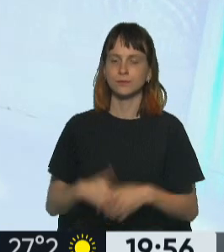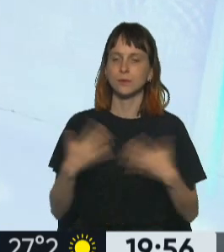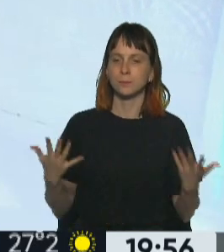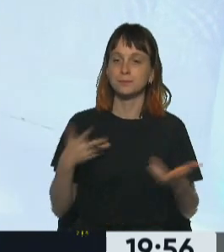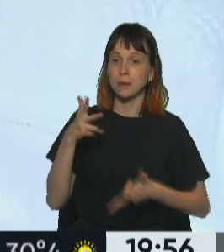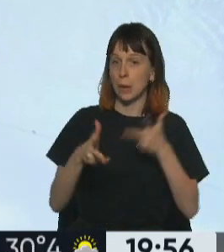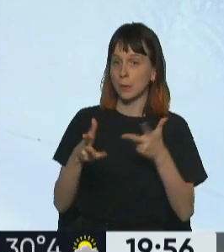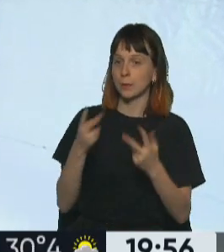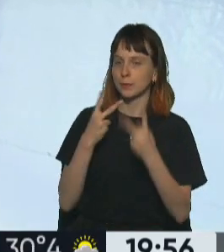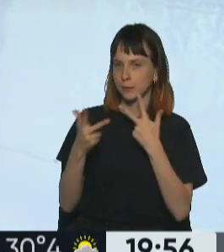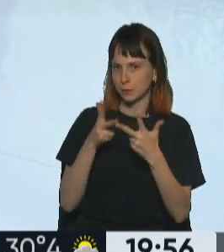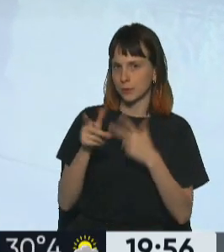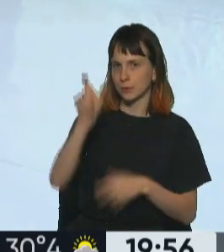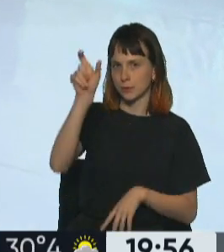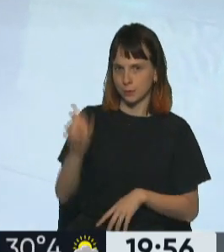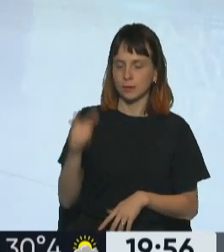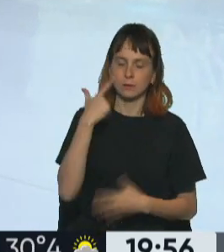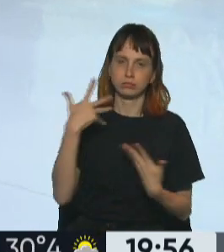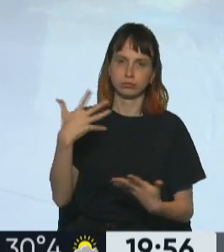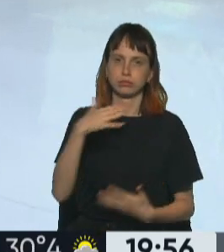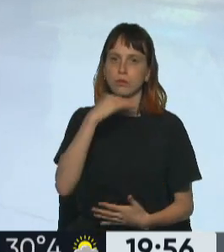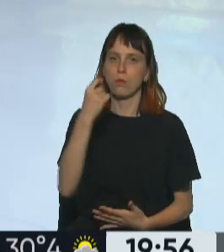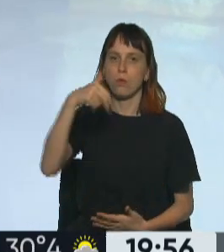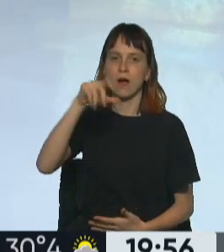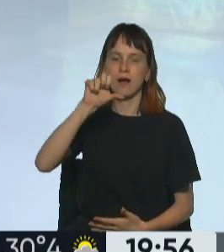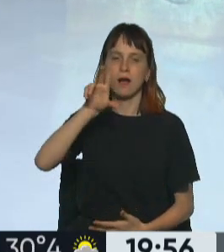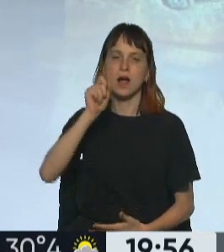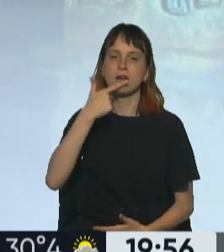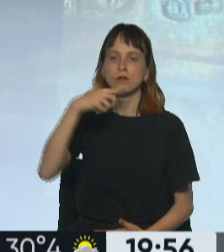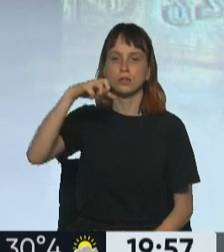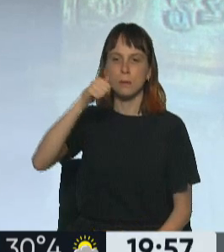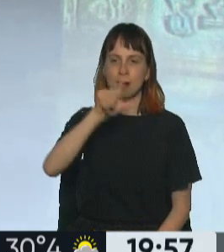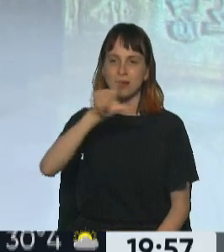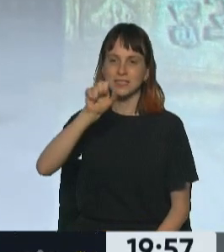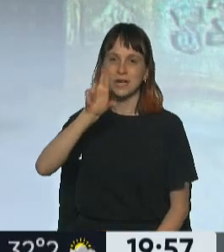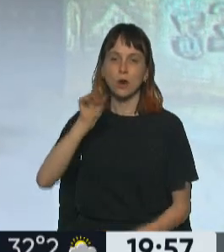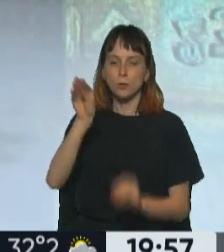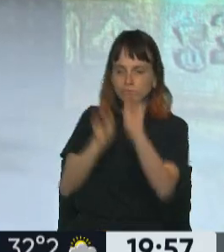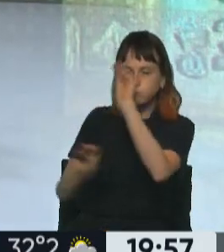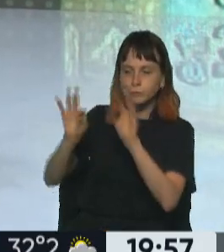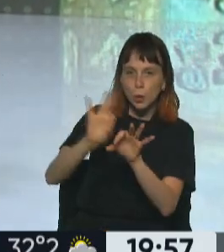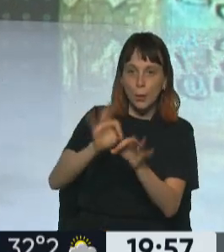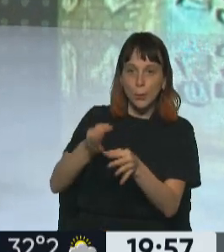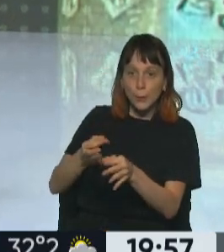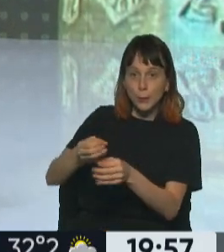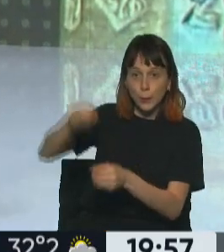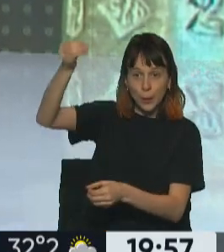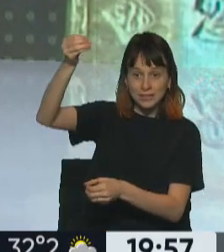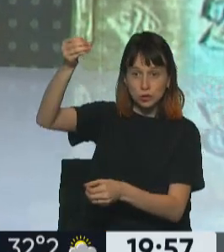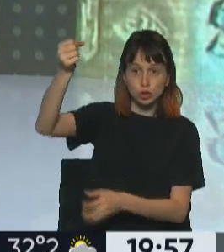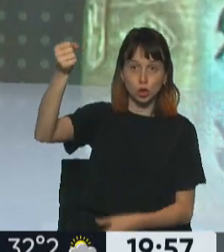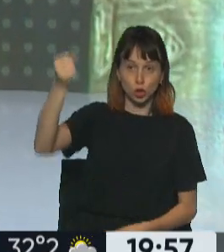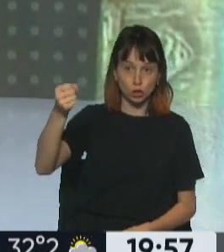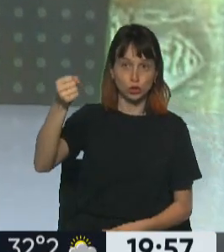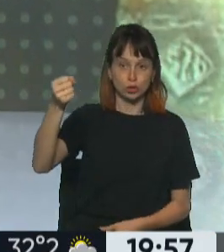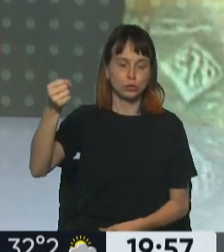Vamos con el reconocido orfebre Juan Carlos Pallarol, quien finalmente realizará el bastón presidencial con el que Javier Milei